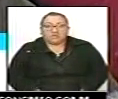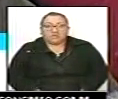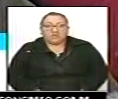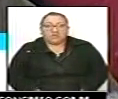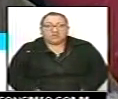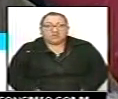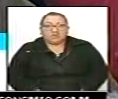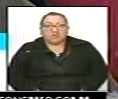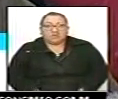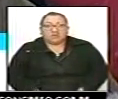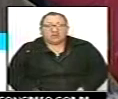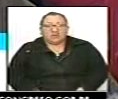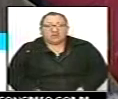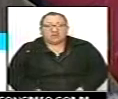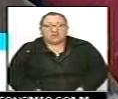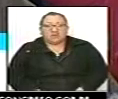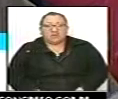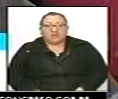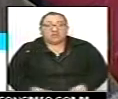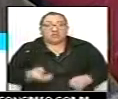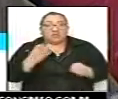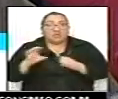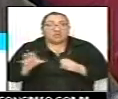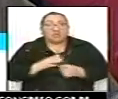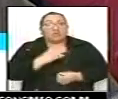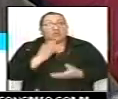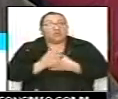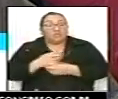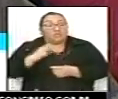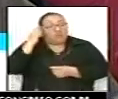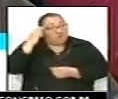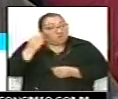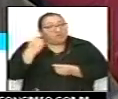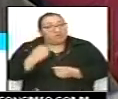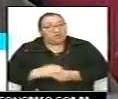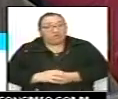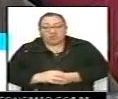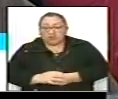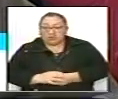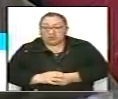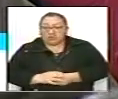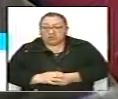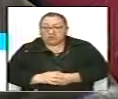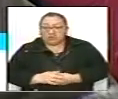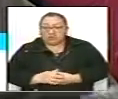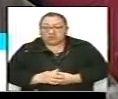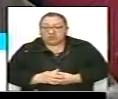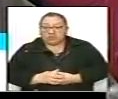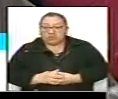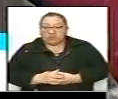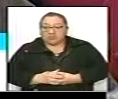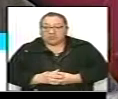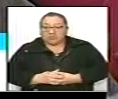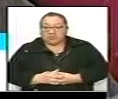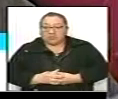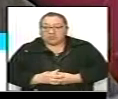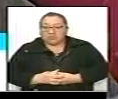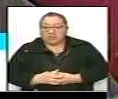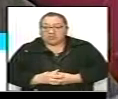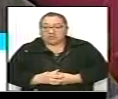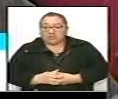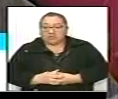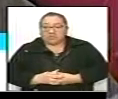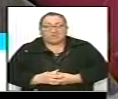se ha traído van a generar un problema político, porque evidentemente lo que busca el presidente de la República es